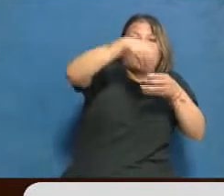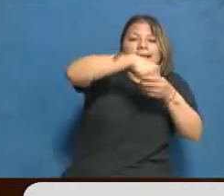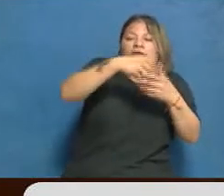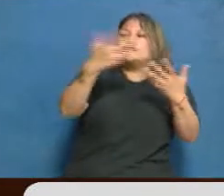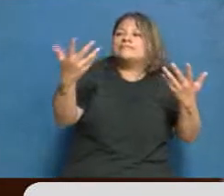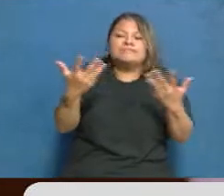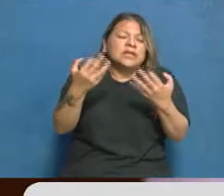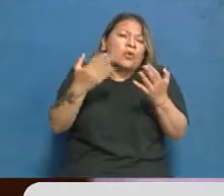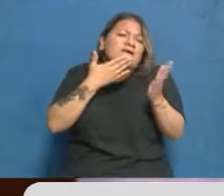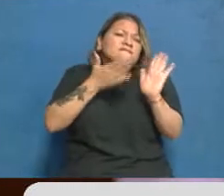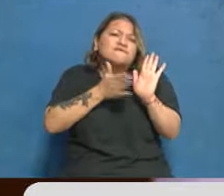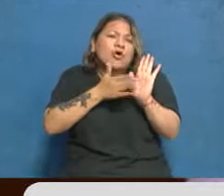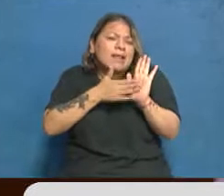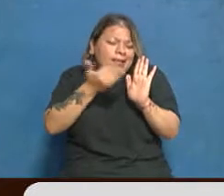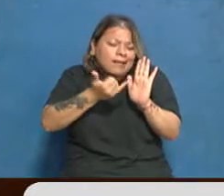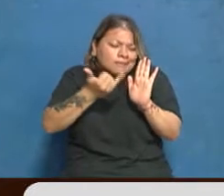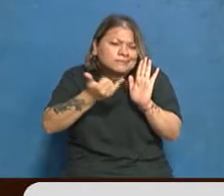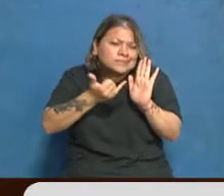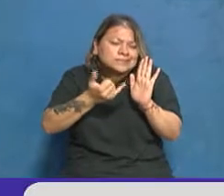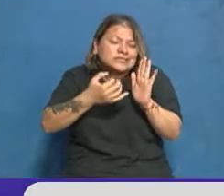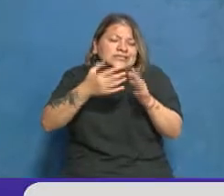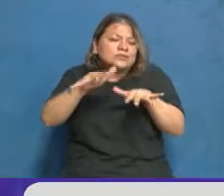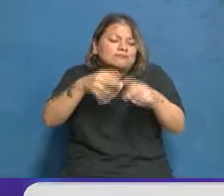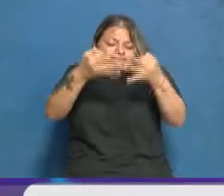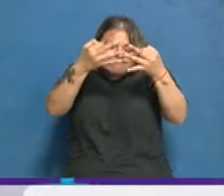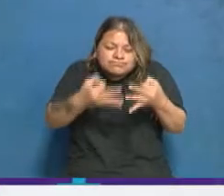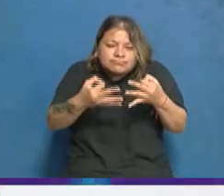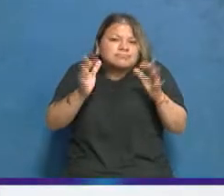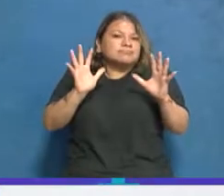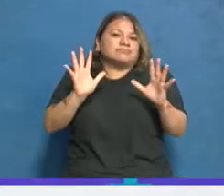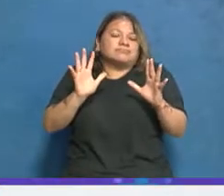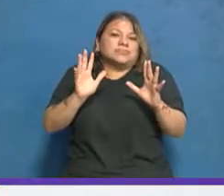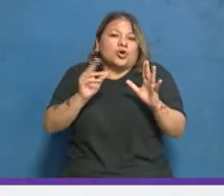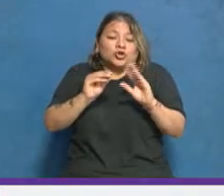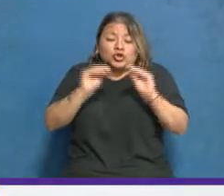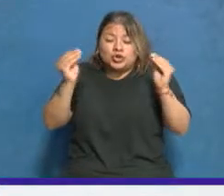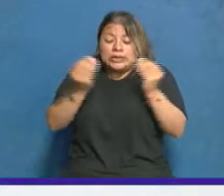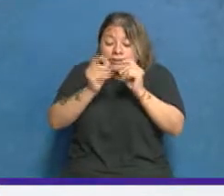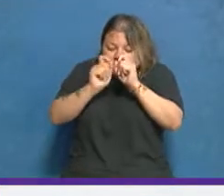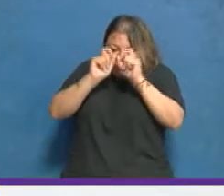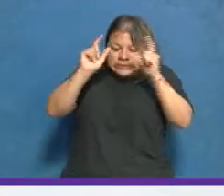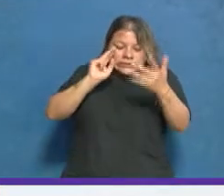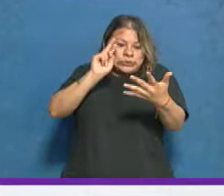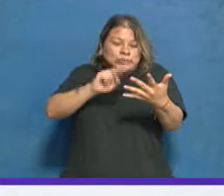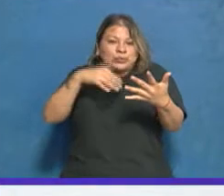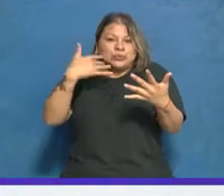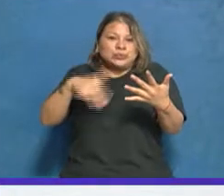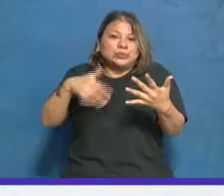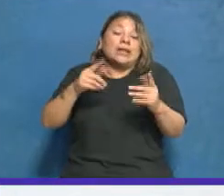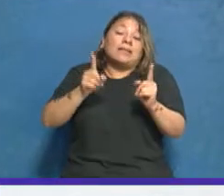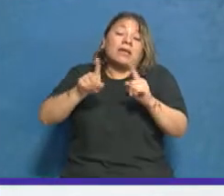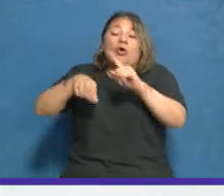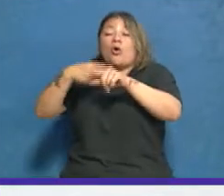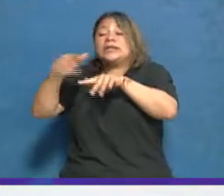surgir boletas que serán casos puntuales con sumas que quizás sorprendan, pero también vamos a tener